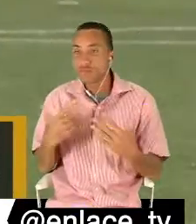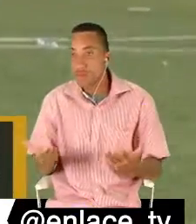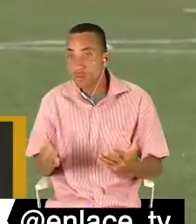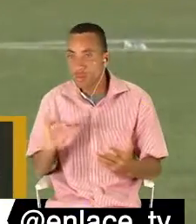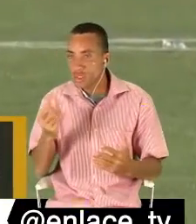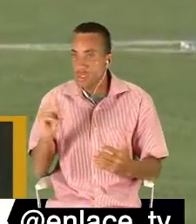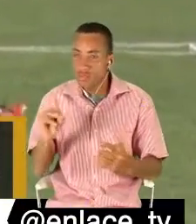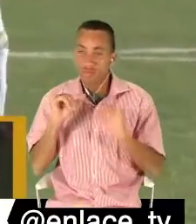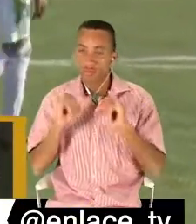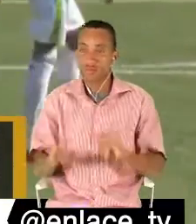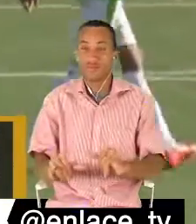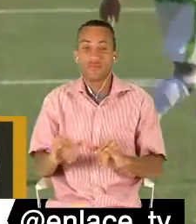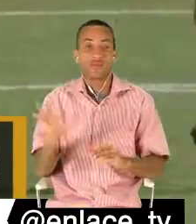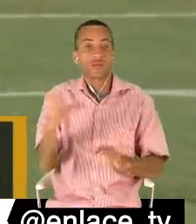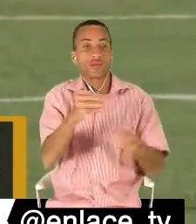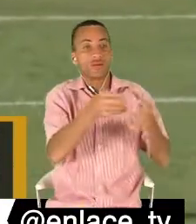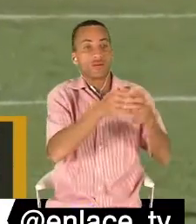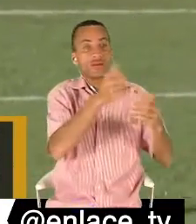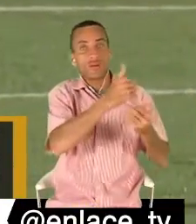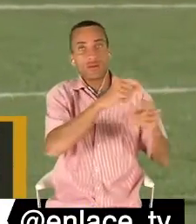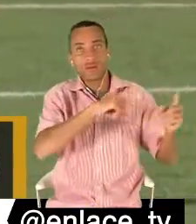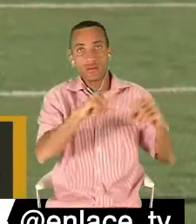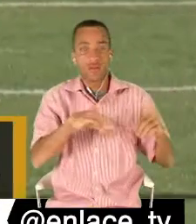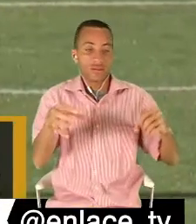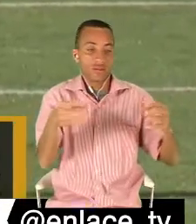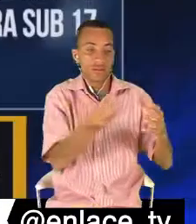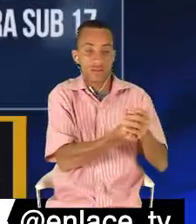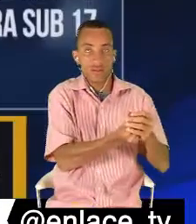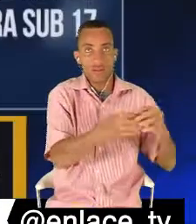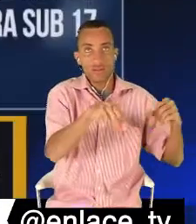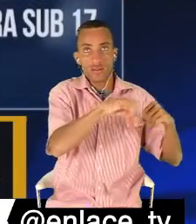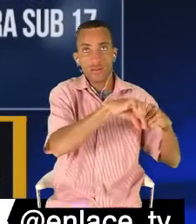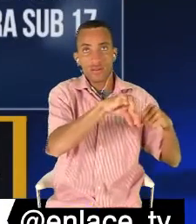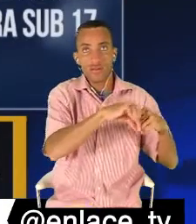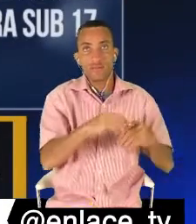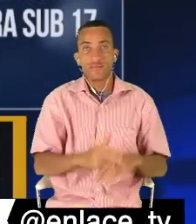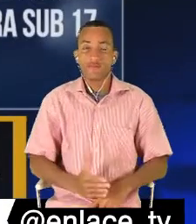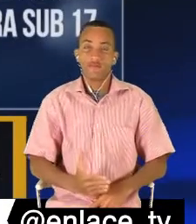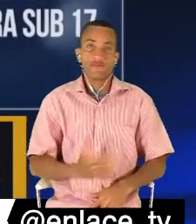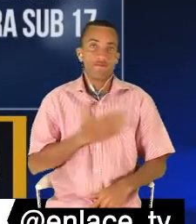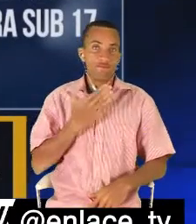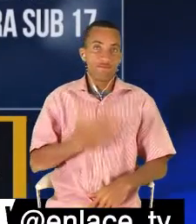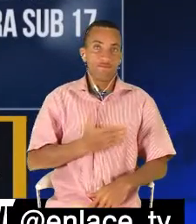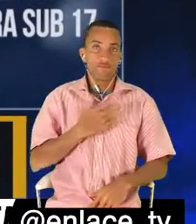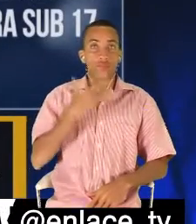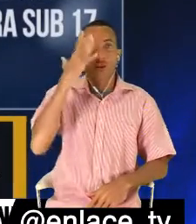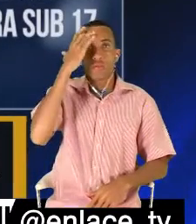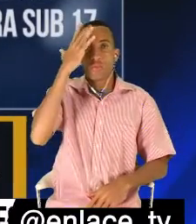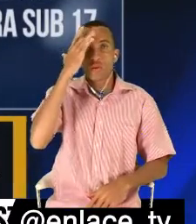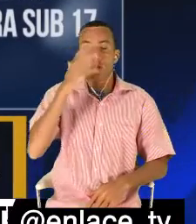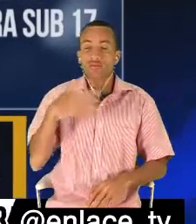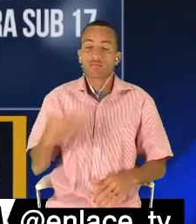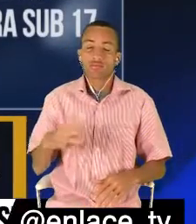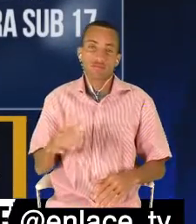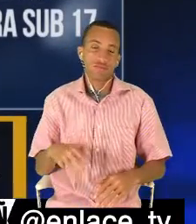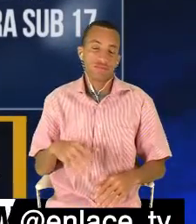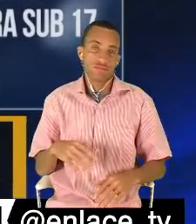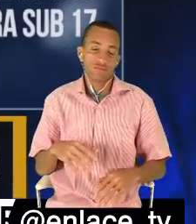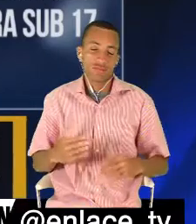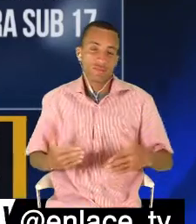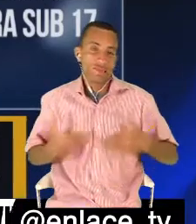Fútbol a directivos y cuerpo técnico del club Alianza Petrolera. Es un orgullo porque una alegría que se siente